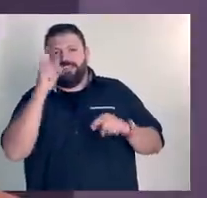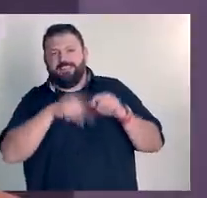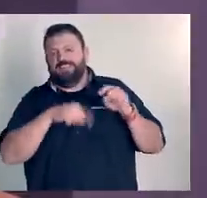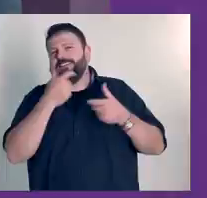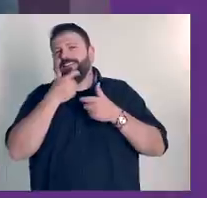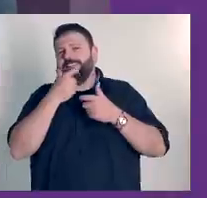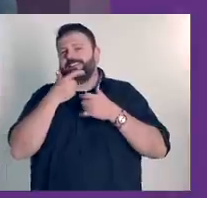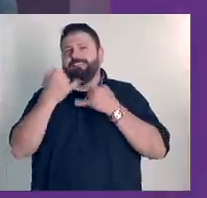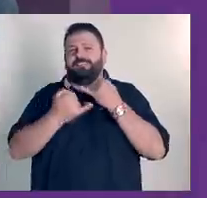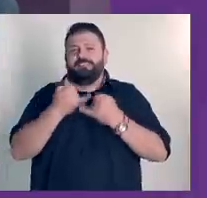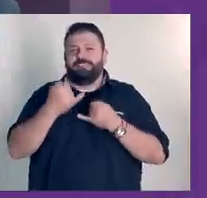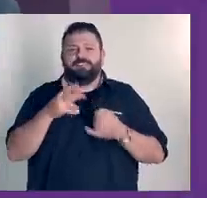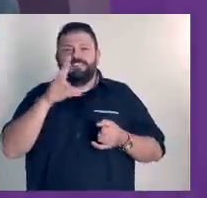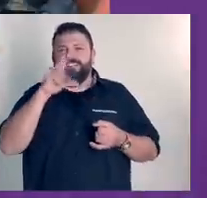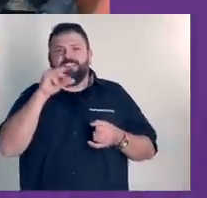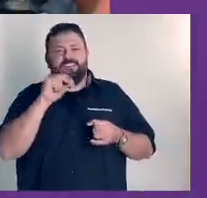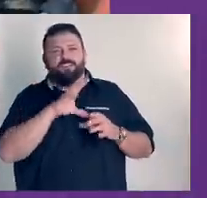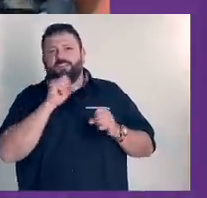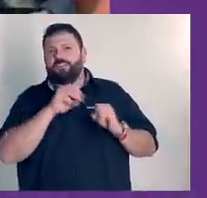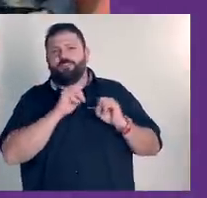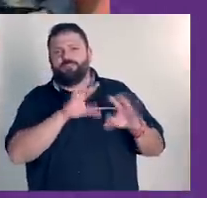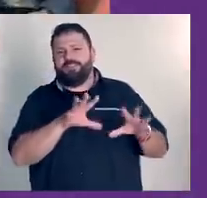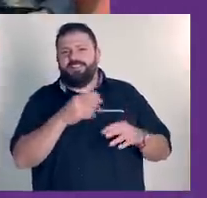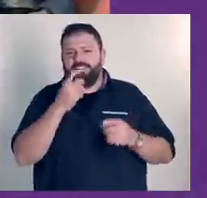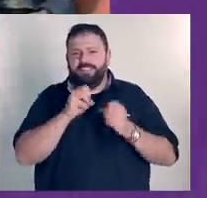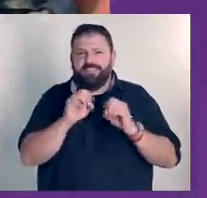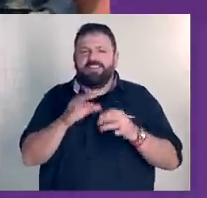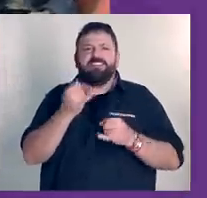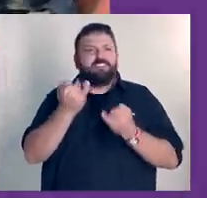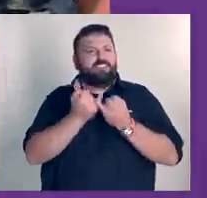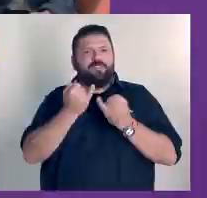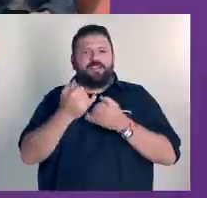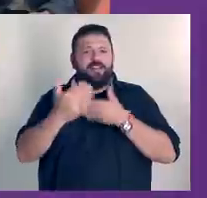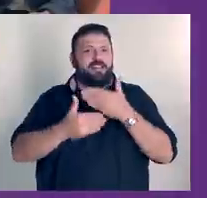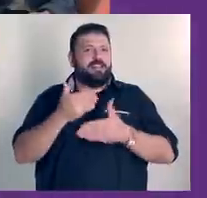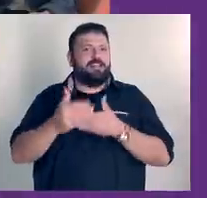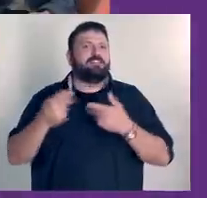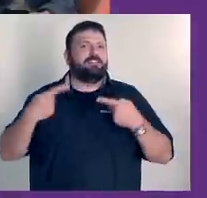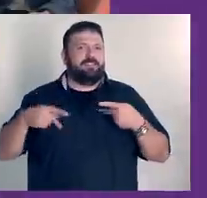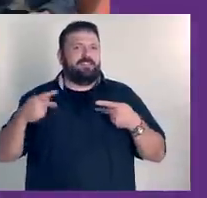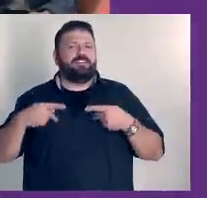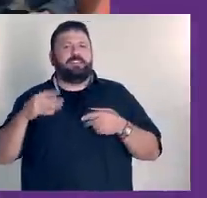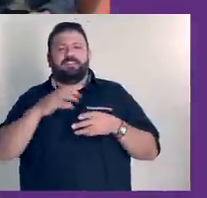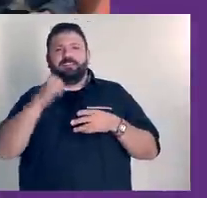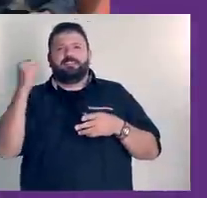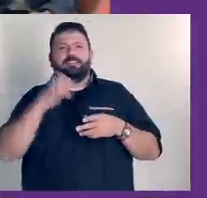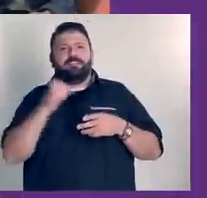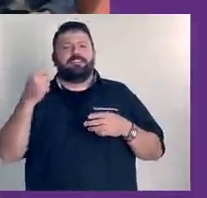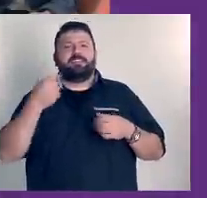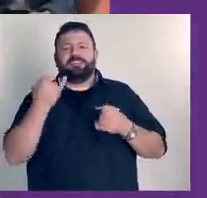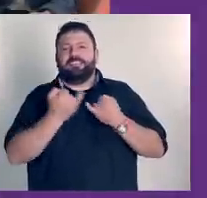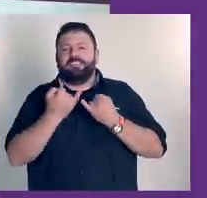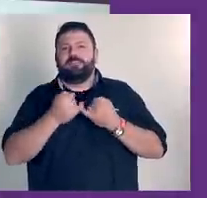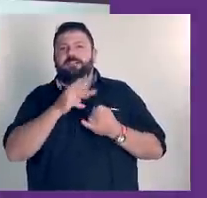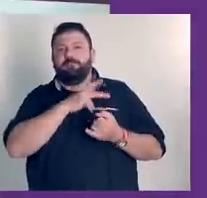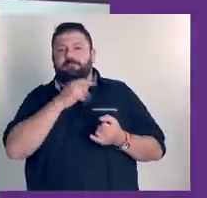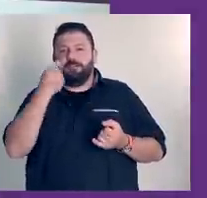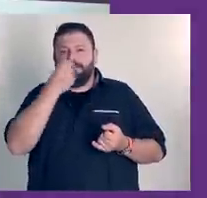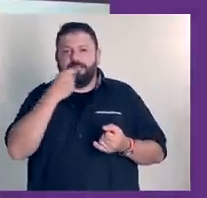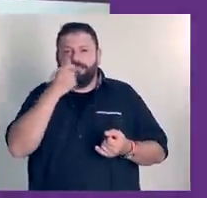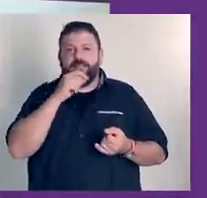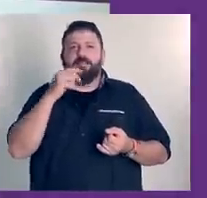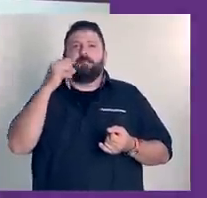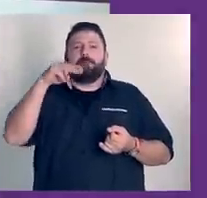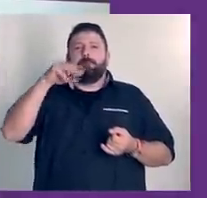No, Claudia, no lo sueltes. No, seguido me pasa. Ya hemos tenido un tema con mi labial mate, que me